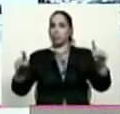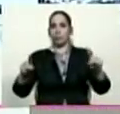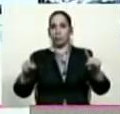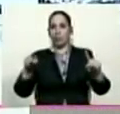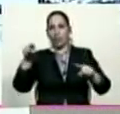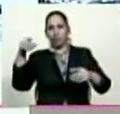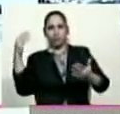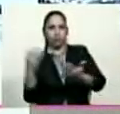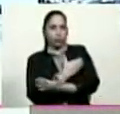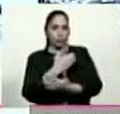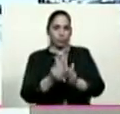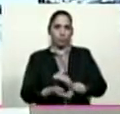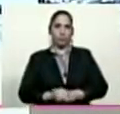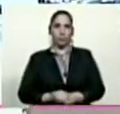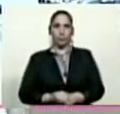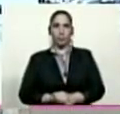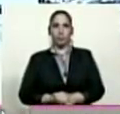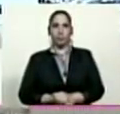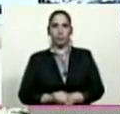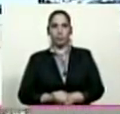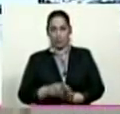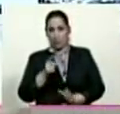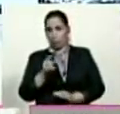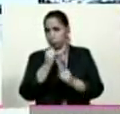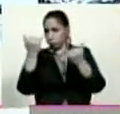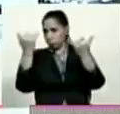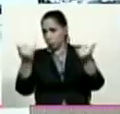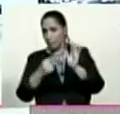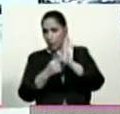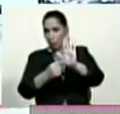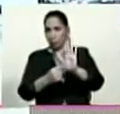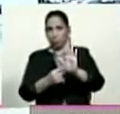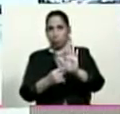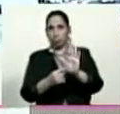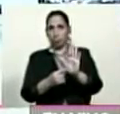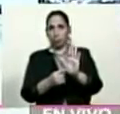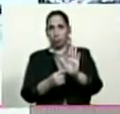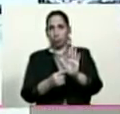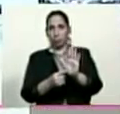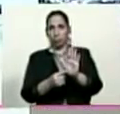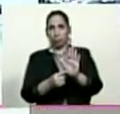interno. Es un hecho, es una evidencia.